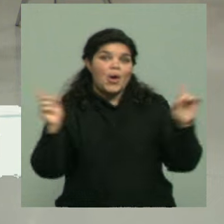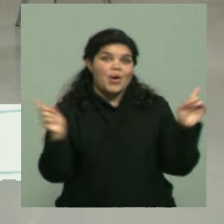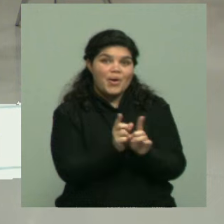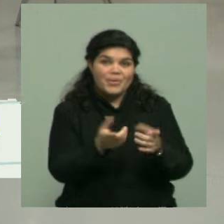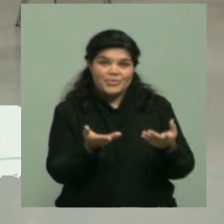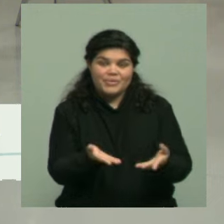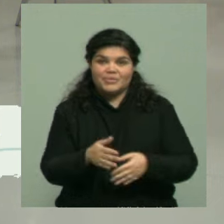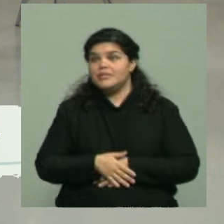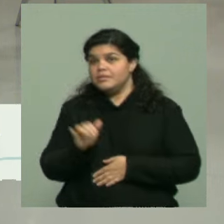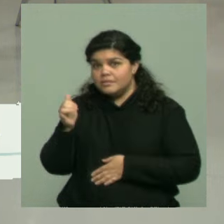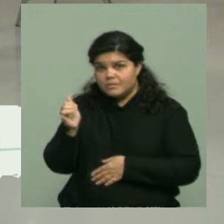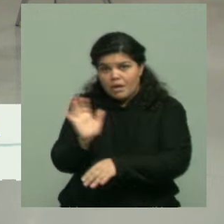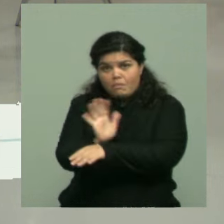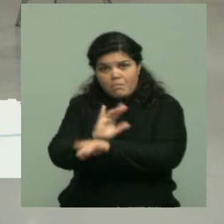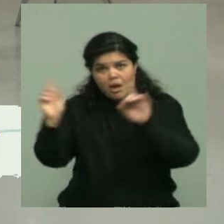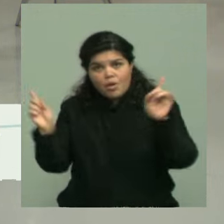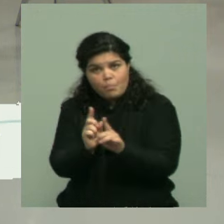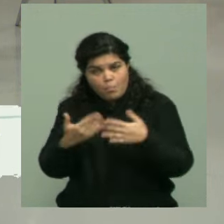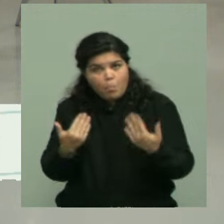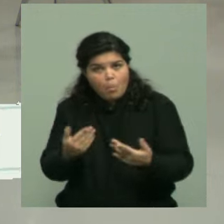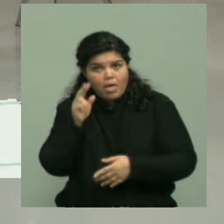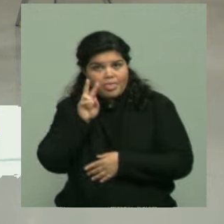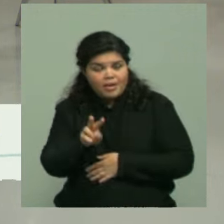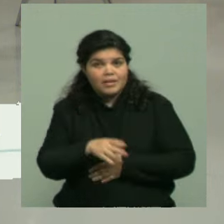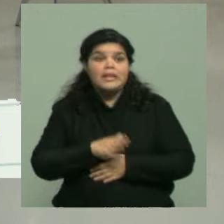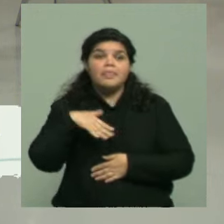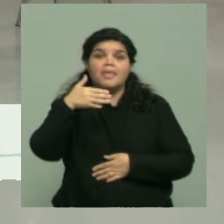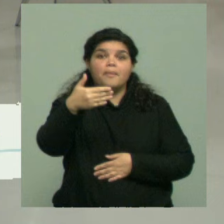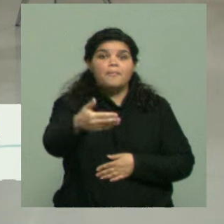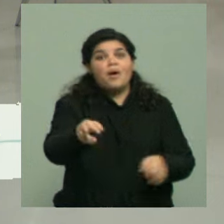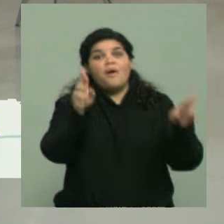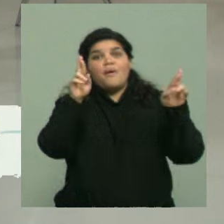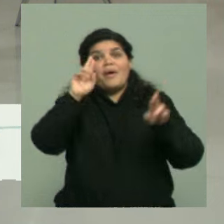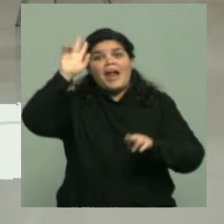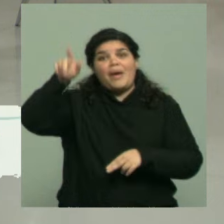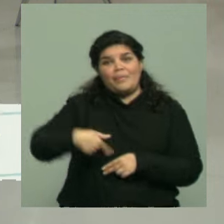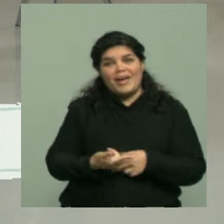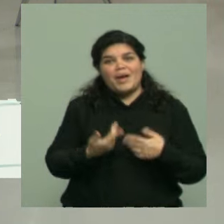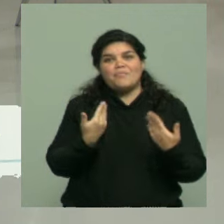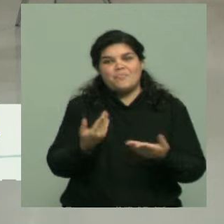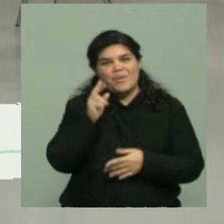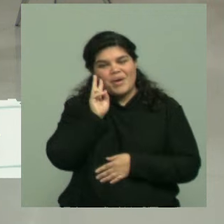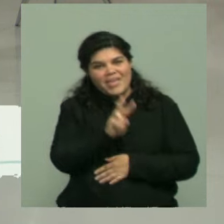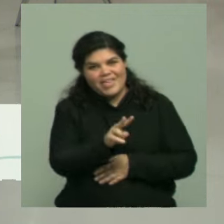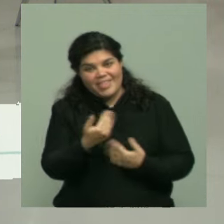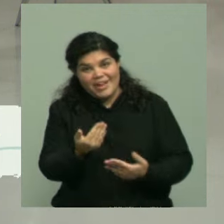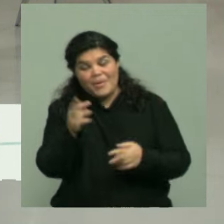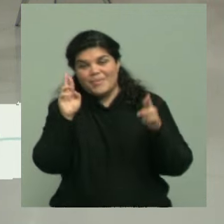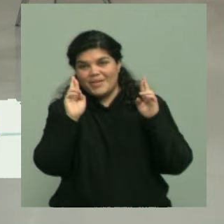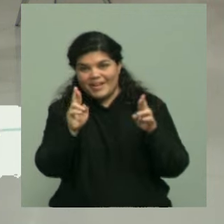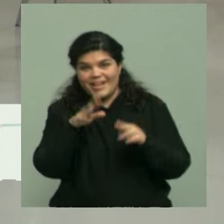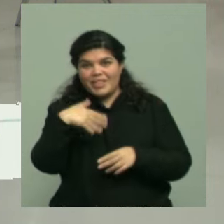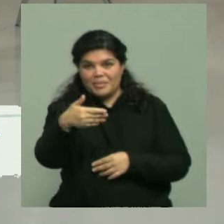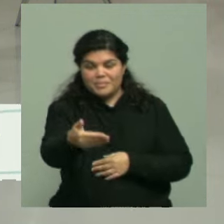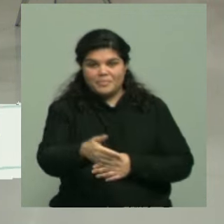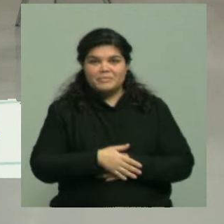porque obviamente está disponible. Y a partir de eso, bueno, esperar cuando tengamos la posibilidad de verla en esta parte del mundo, ¿no? Y bueno, si la podemos ver por ahí, la vemos. Porque es una